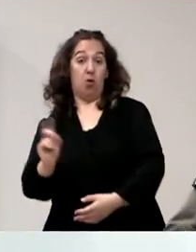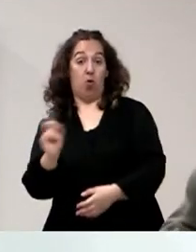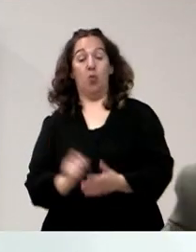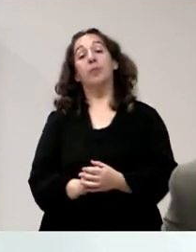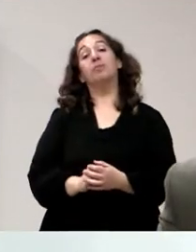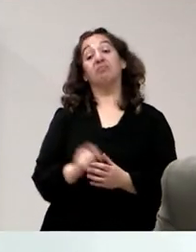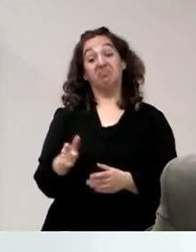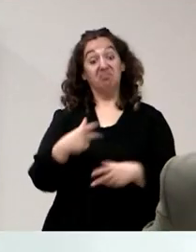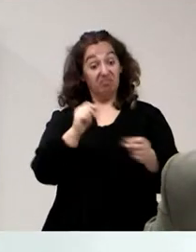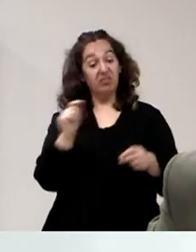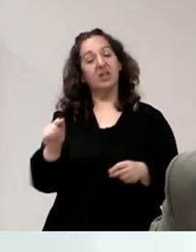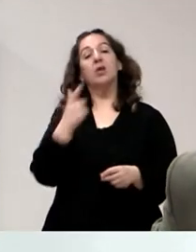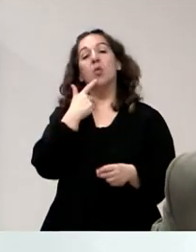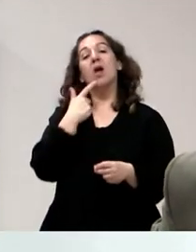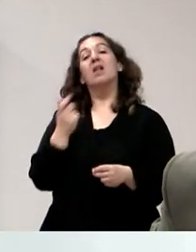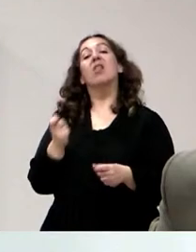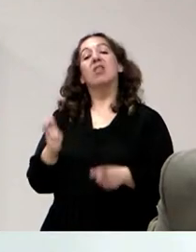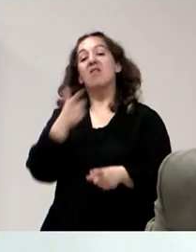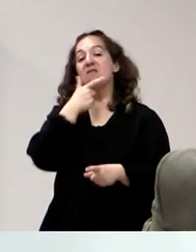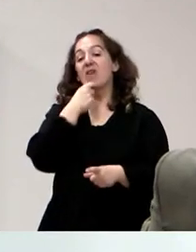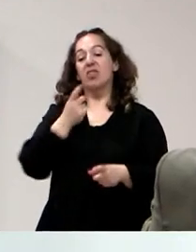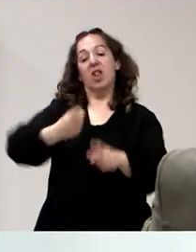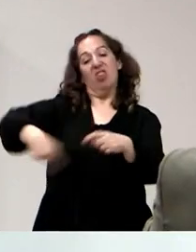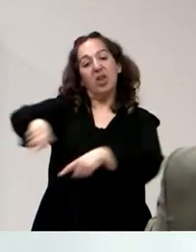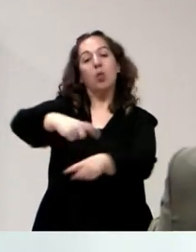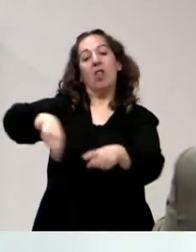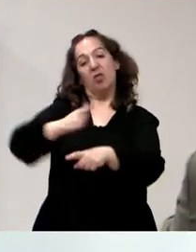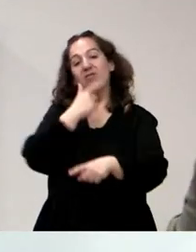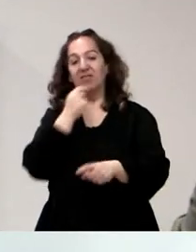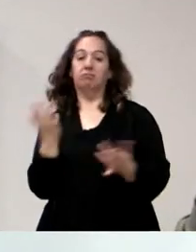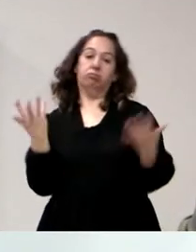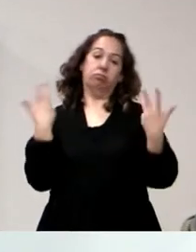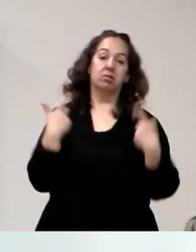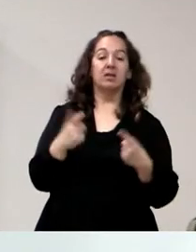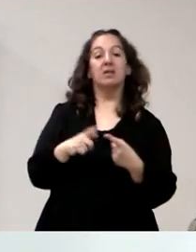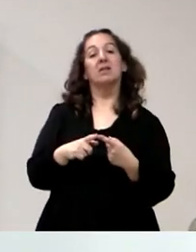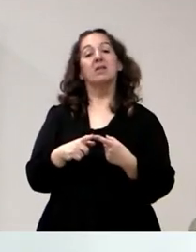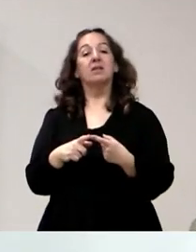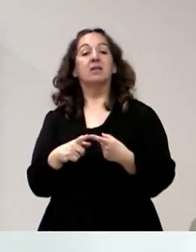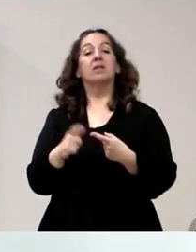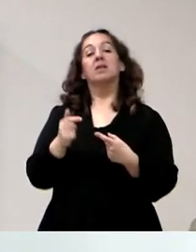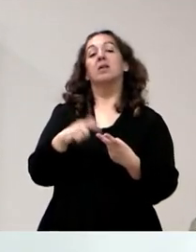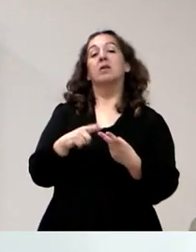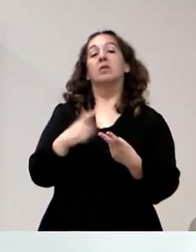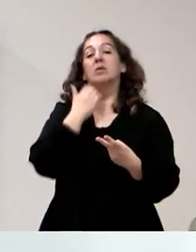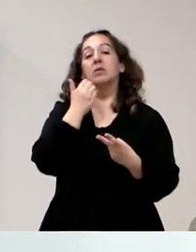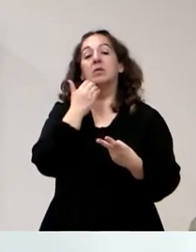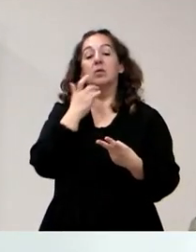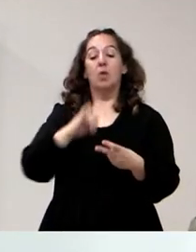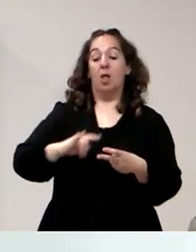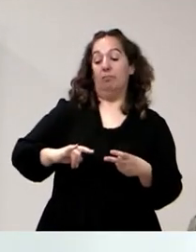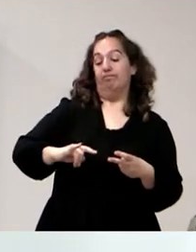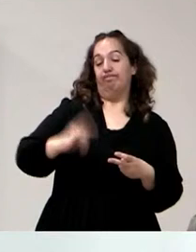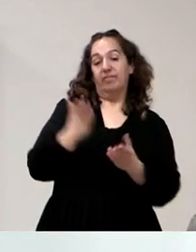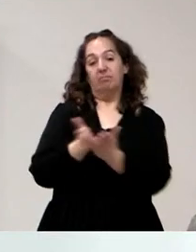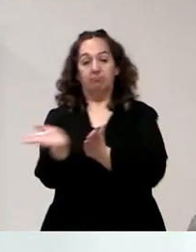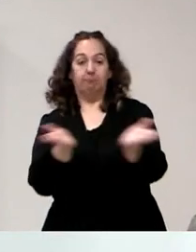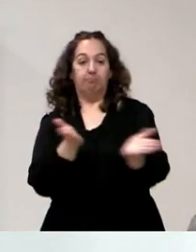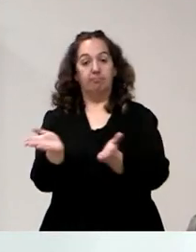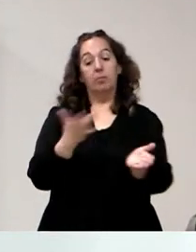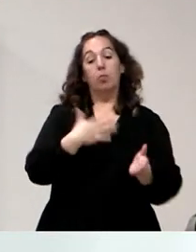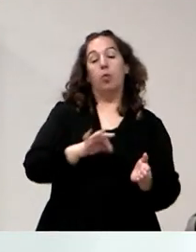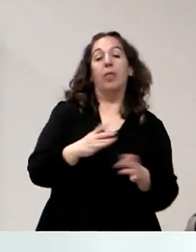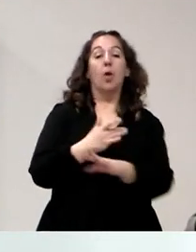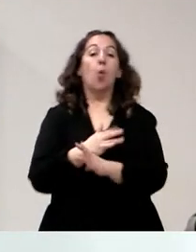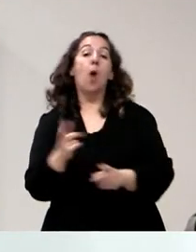termine nos va a servir para esponjar la la circulación nos va a permitir va a convertirse en una especie de desdoblamiento en el que podamos digamos